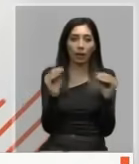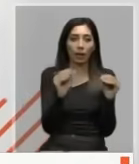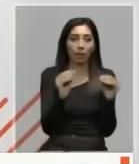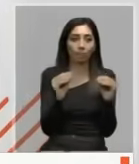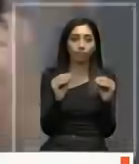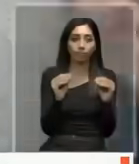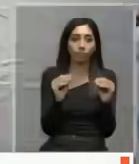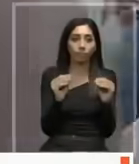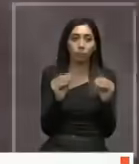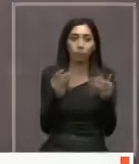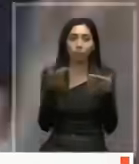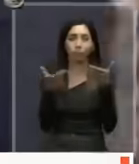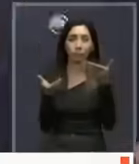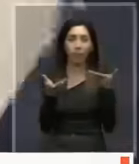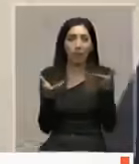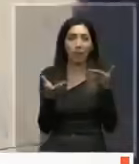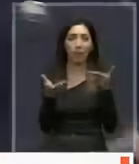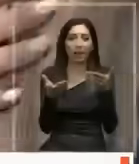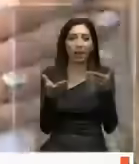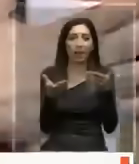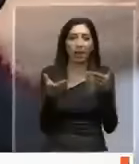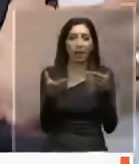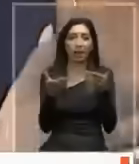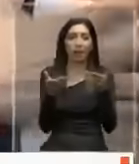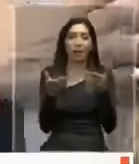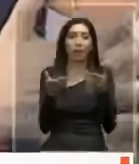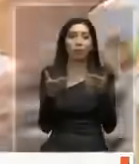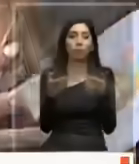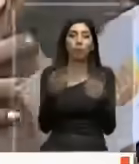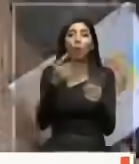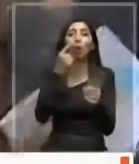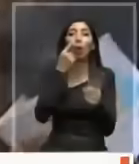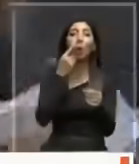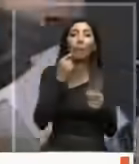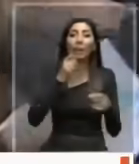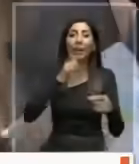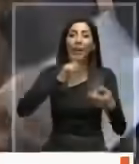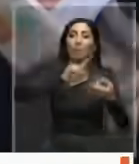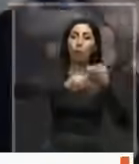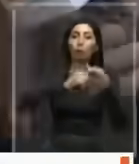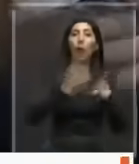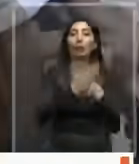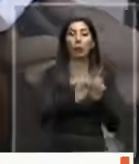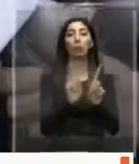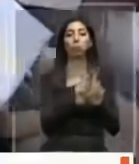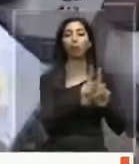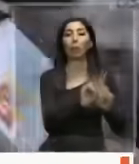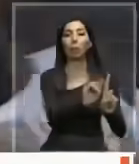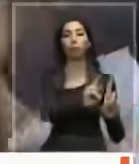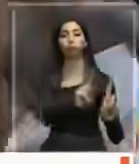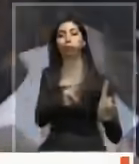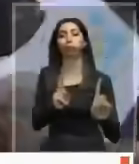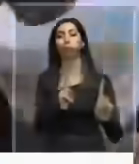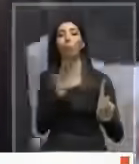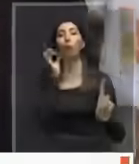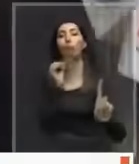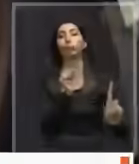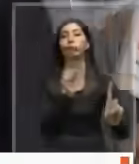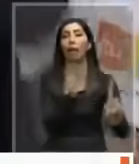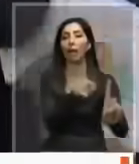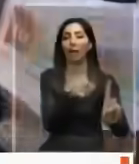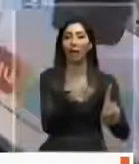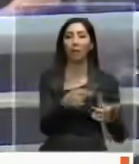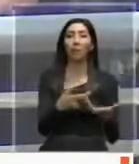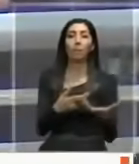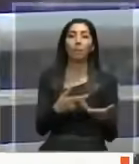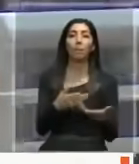Pasó de ser una especie de escolta a caminar solo, varios pasos más atrás que ella. Katy Barriga perdió la paciencia hasta con su marido,